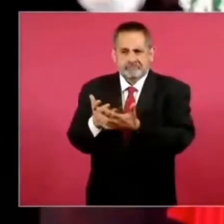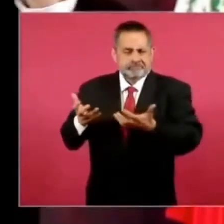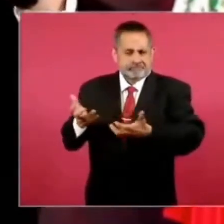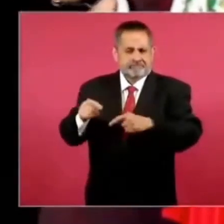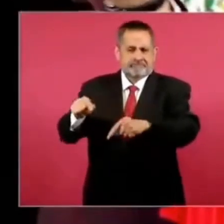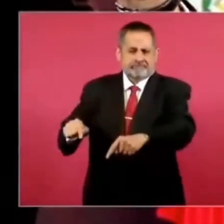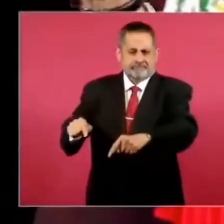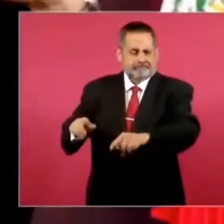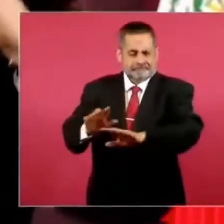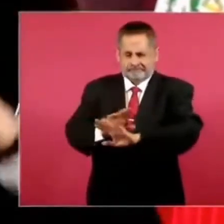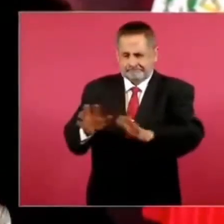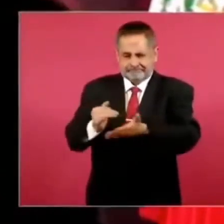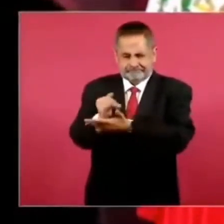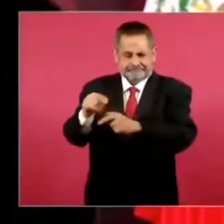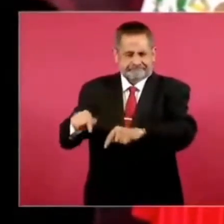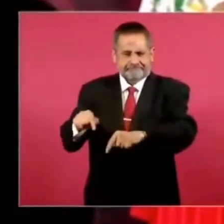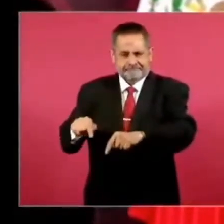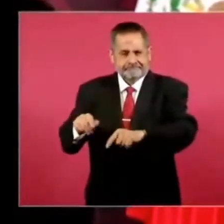resuelto